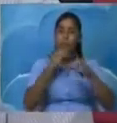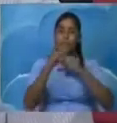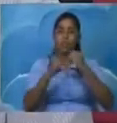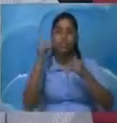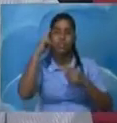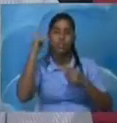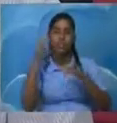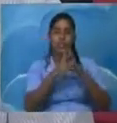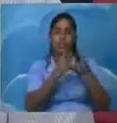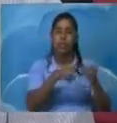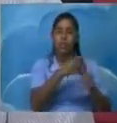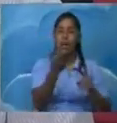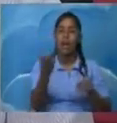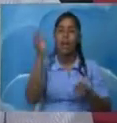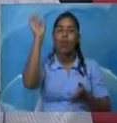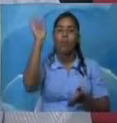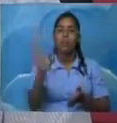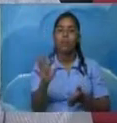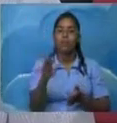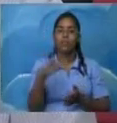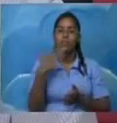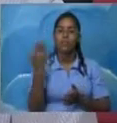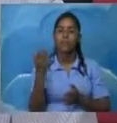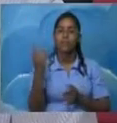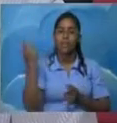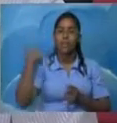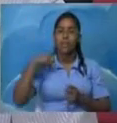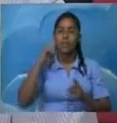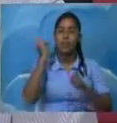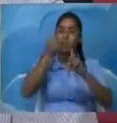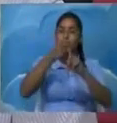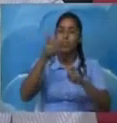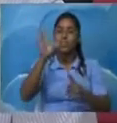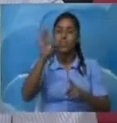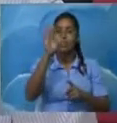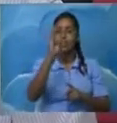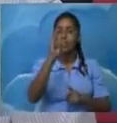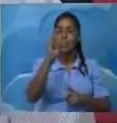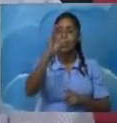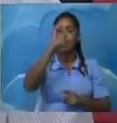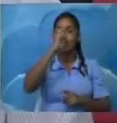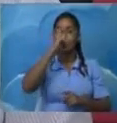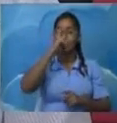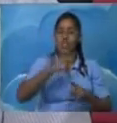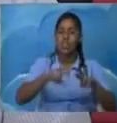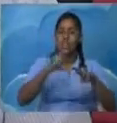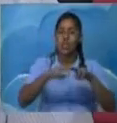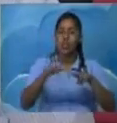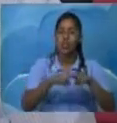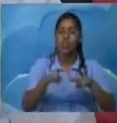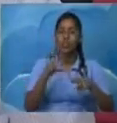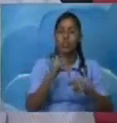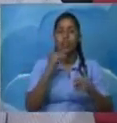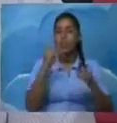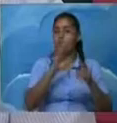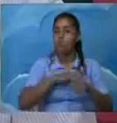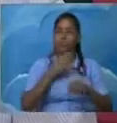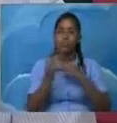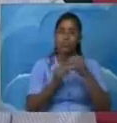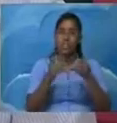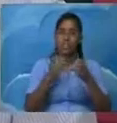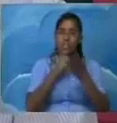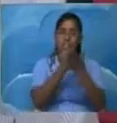los pastores, y él tiene aproximadamente 70 niños discapacitados. Él les da todo,